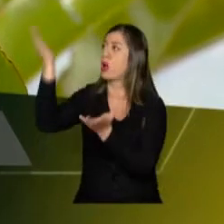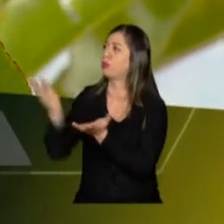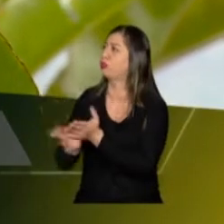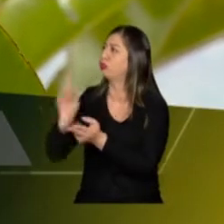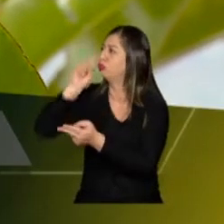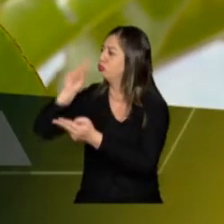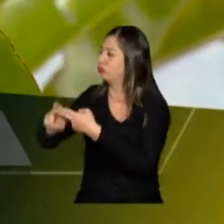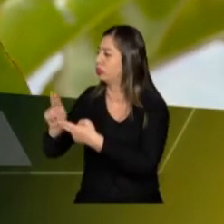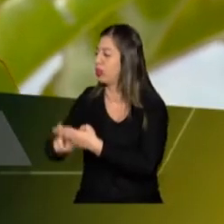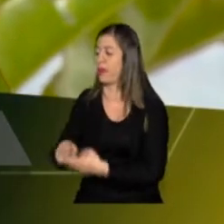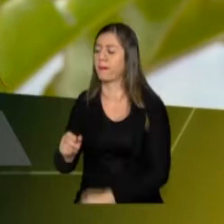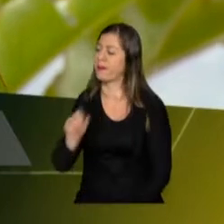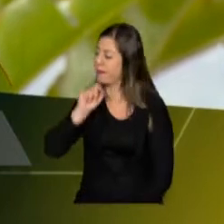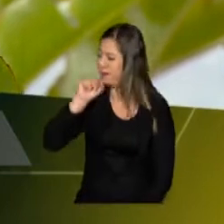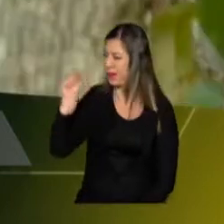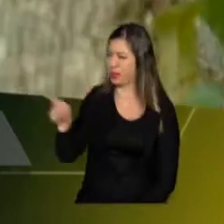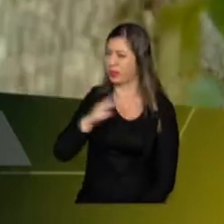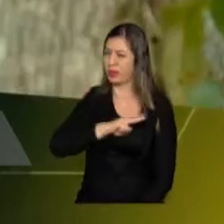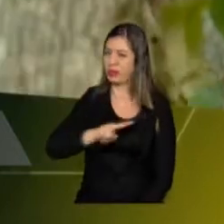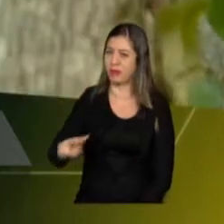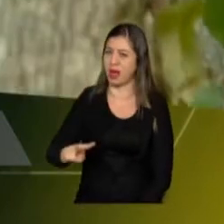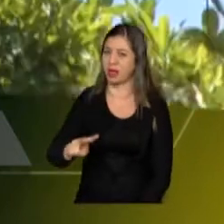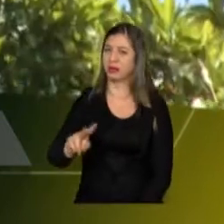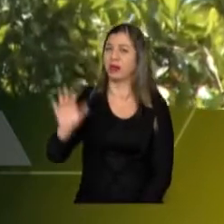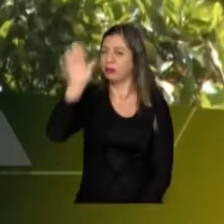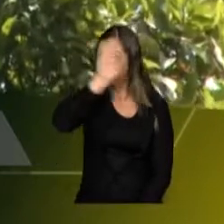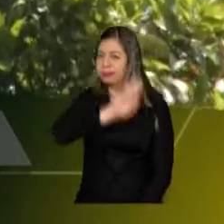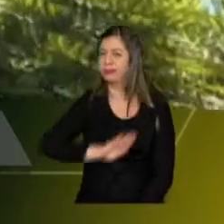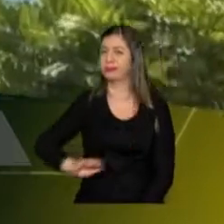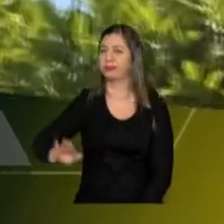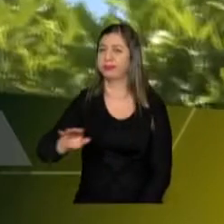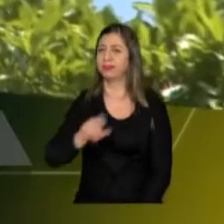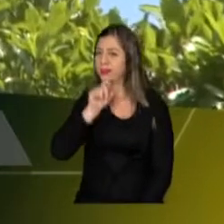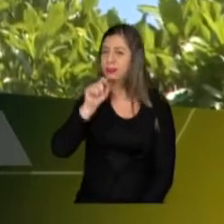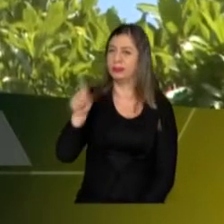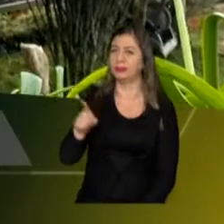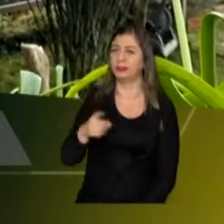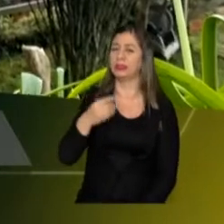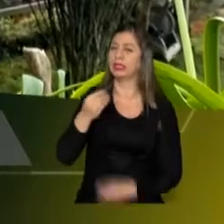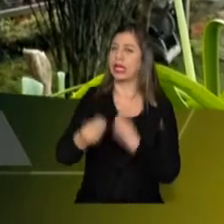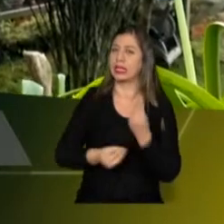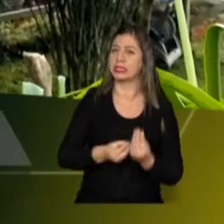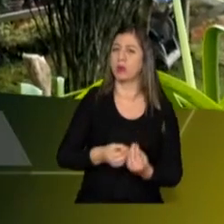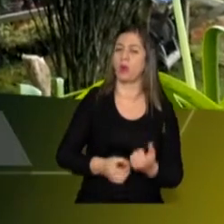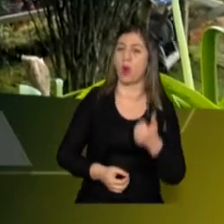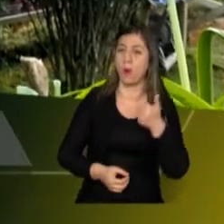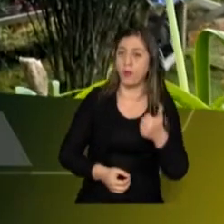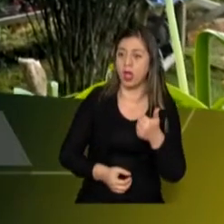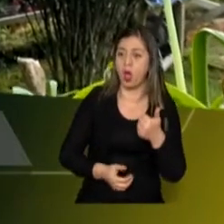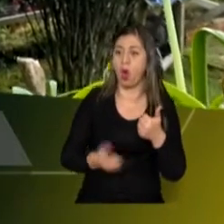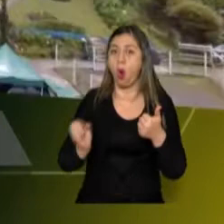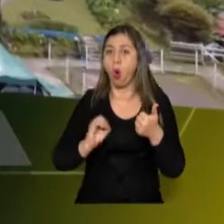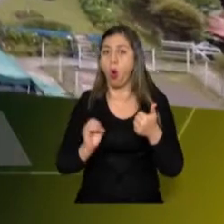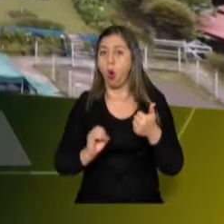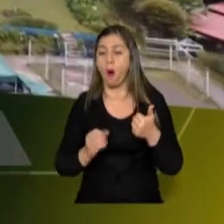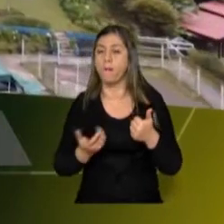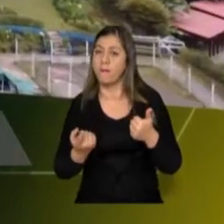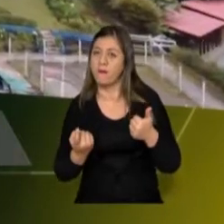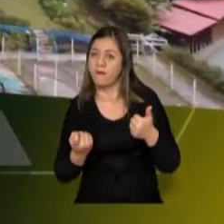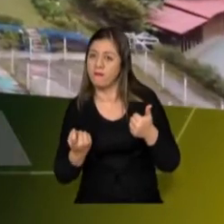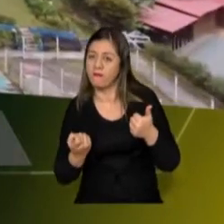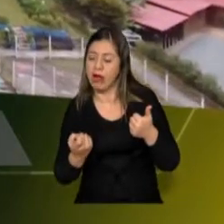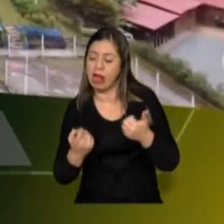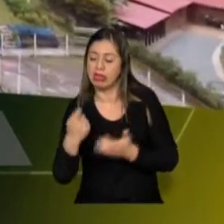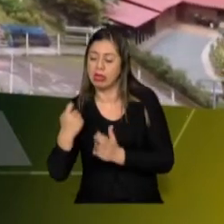si nos centramos ya pues en este departamento, usted, ¿qué podría decir de lo que estamos haciendo bien y dónde de pronto tenemos que